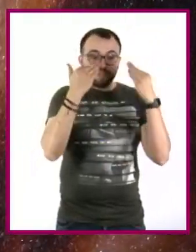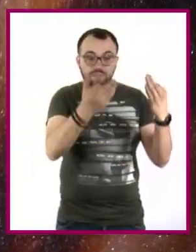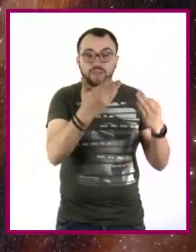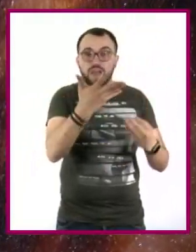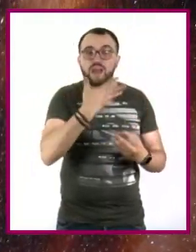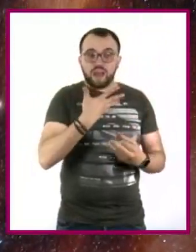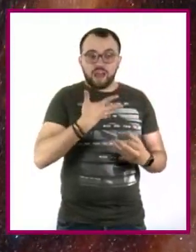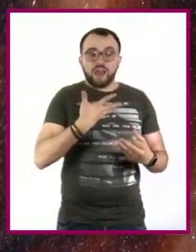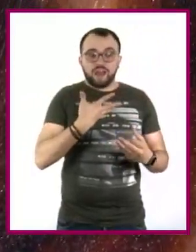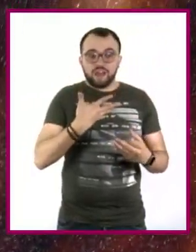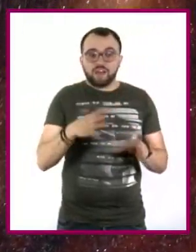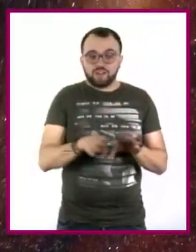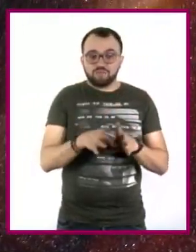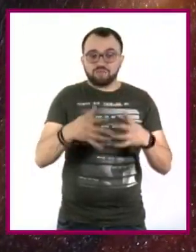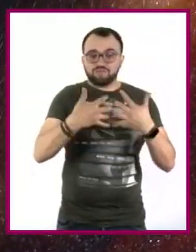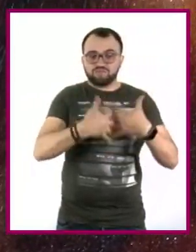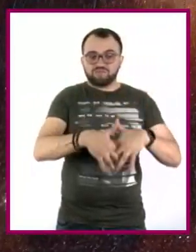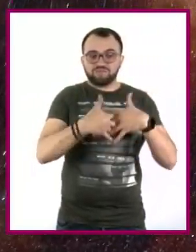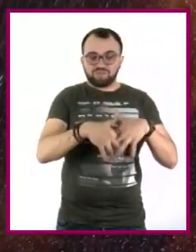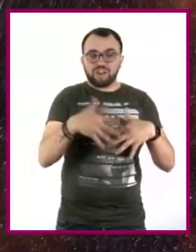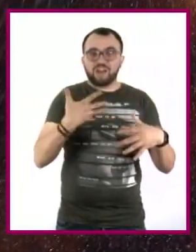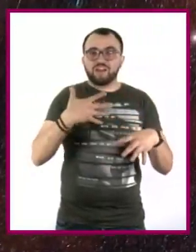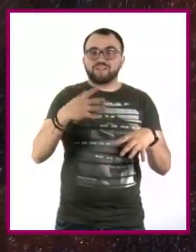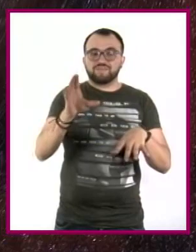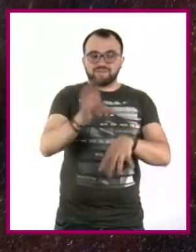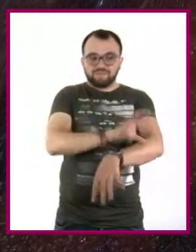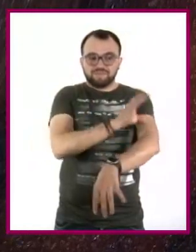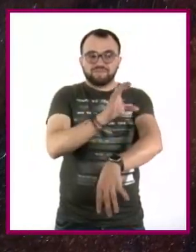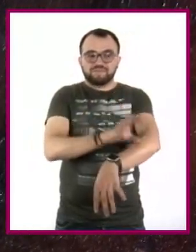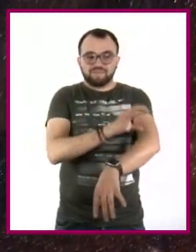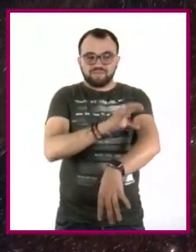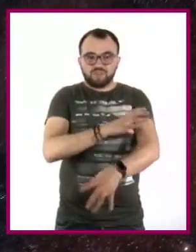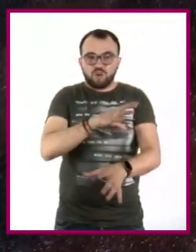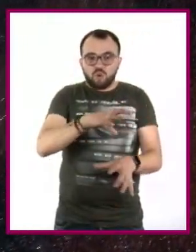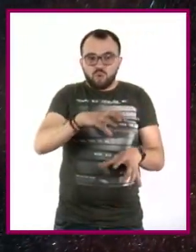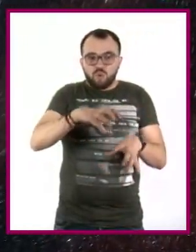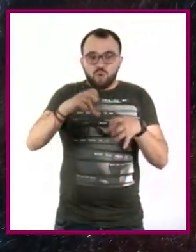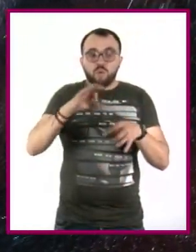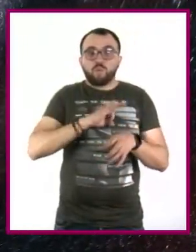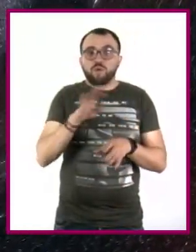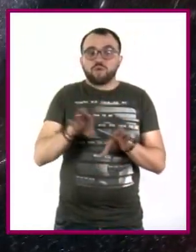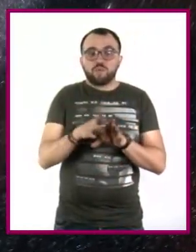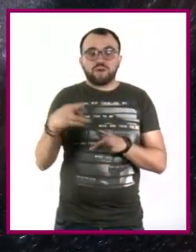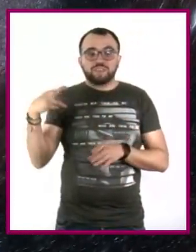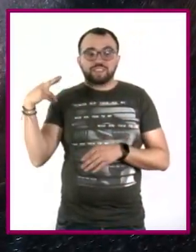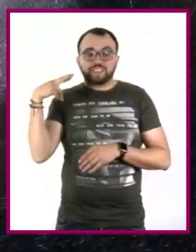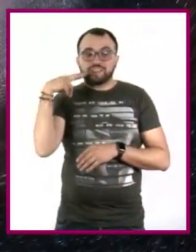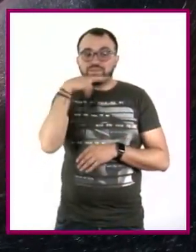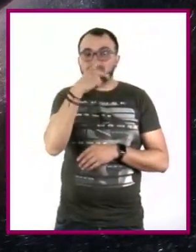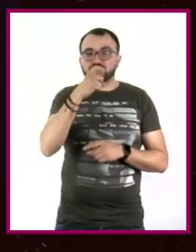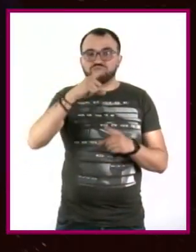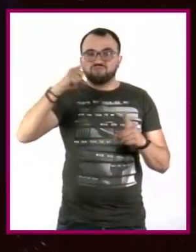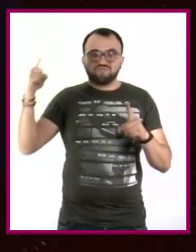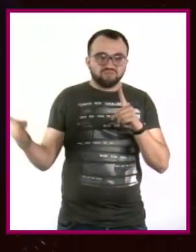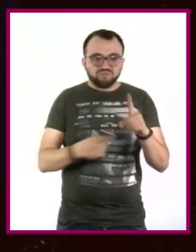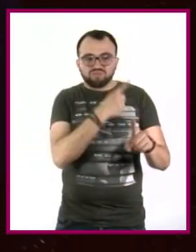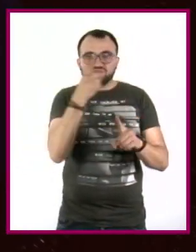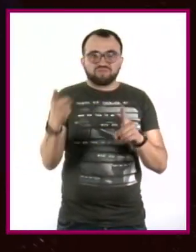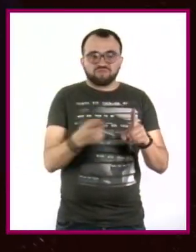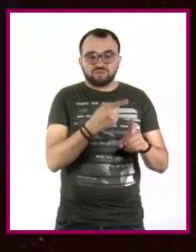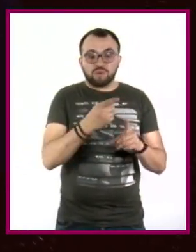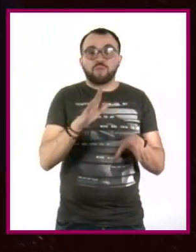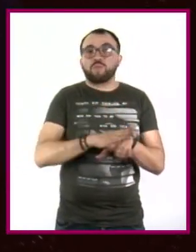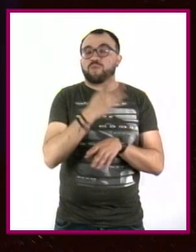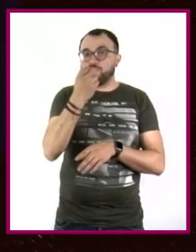hay procesos como campos magnéticos galácticos que pueden acelerar este tipo de partículas. Por eso